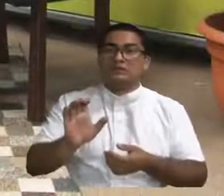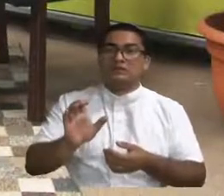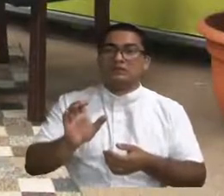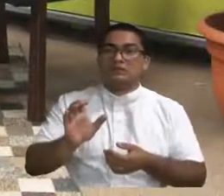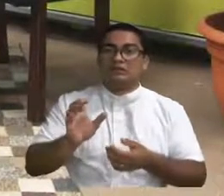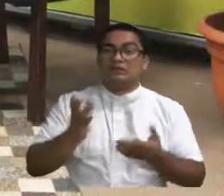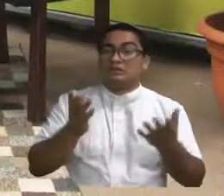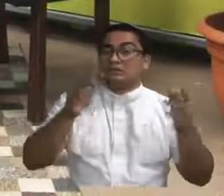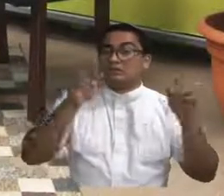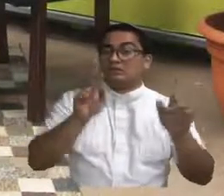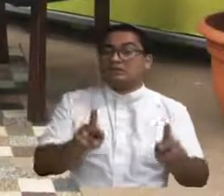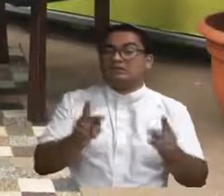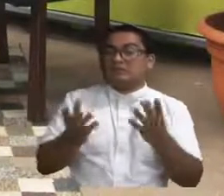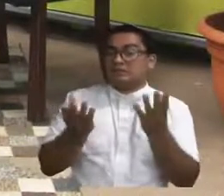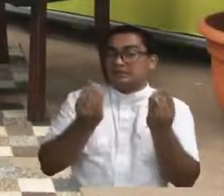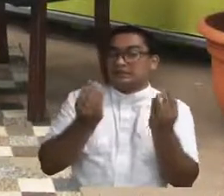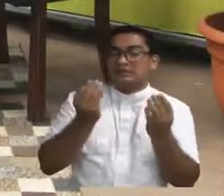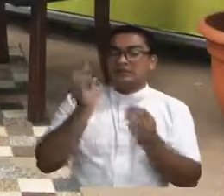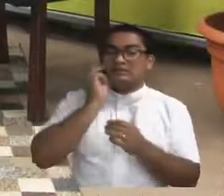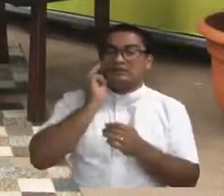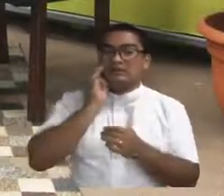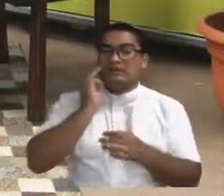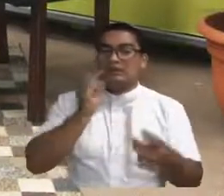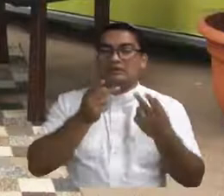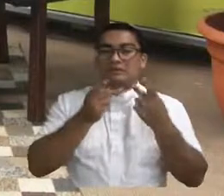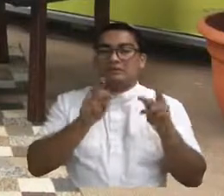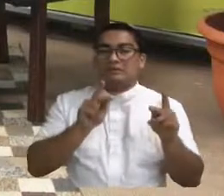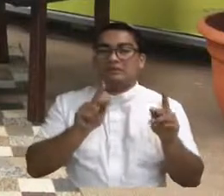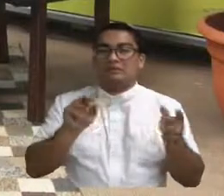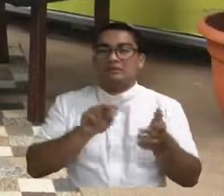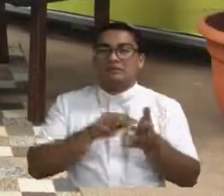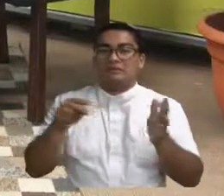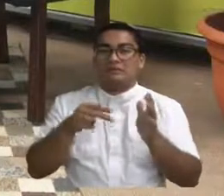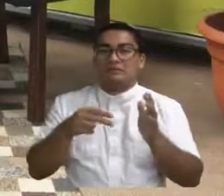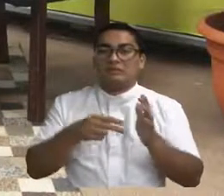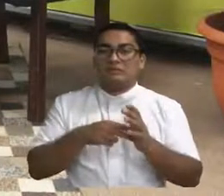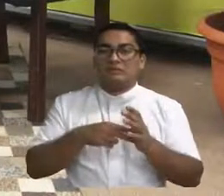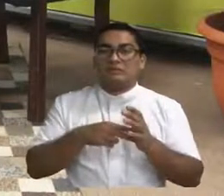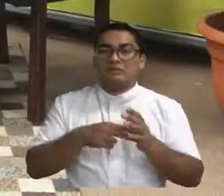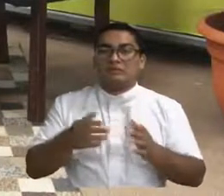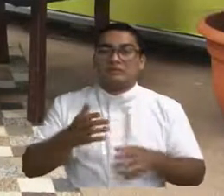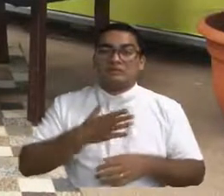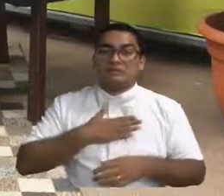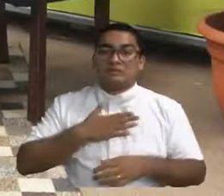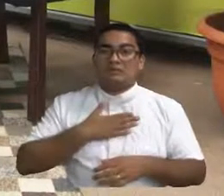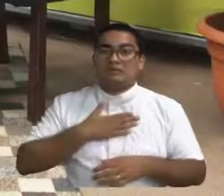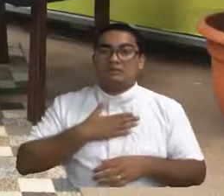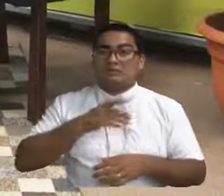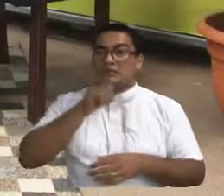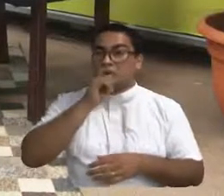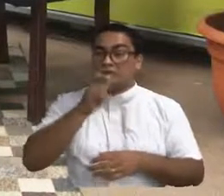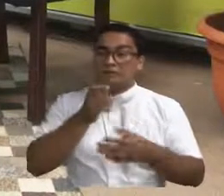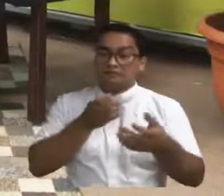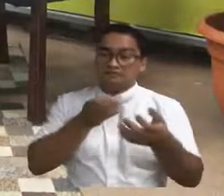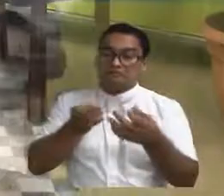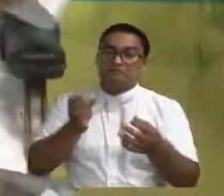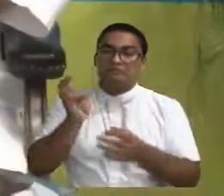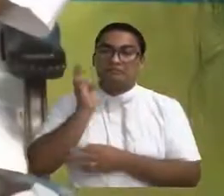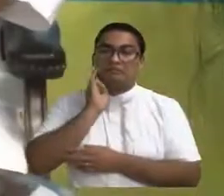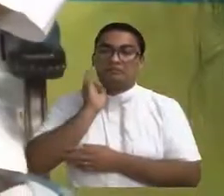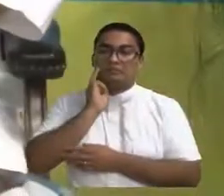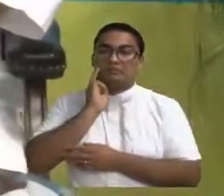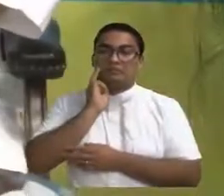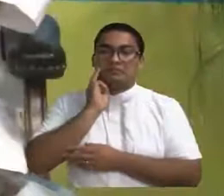el temor que te explicaba de las mamás, pero no, un niño... La verdad que mi técnica, la técnica que yo utilizo más y la que les explico más a las mamás, es que